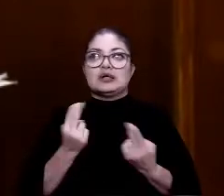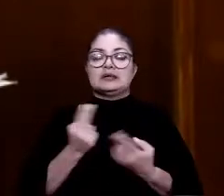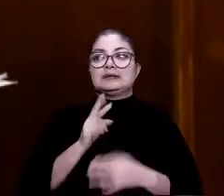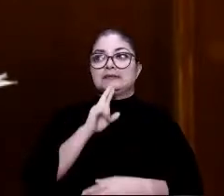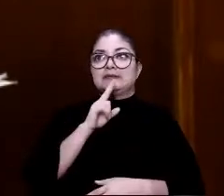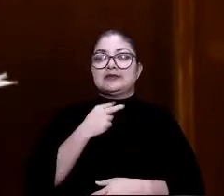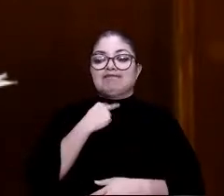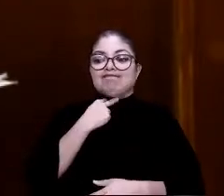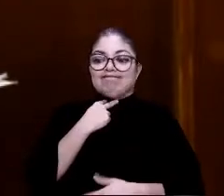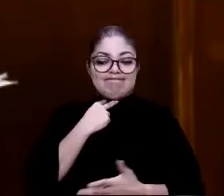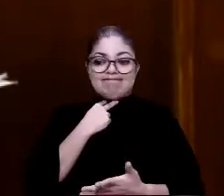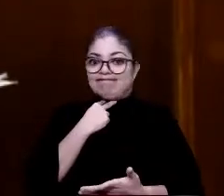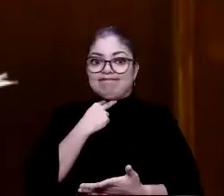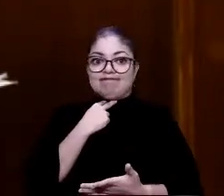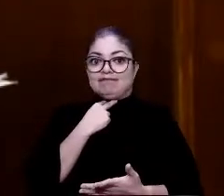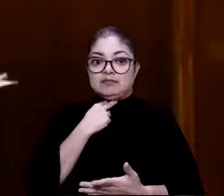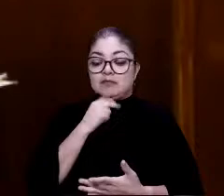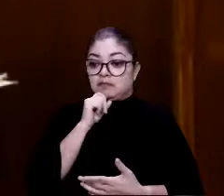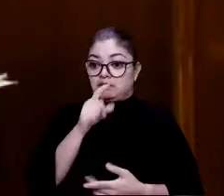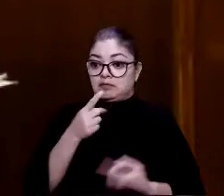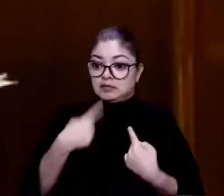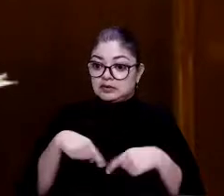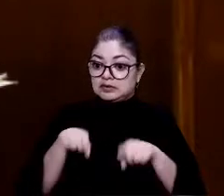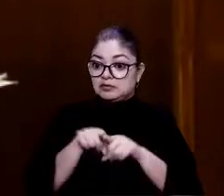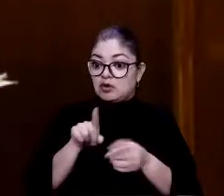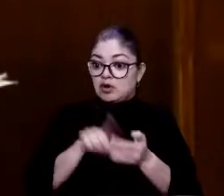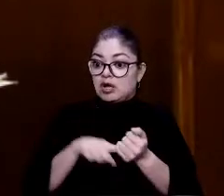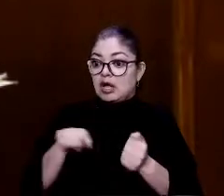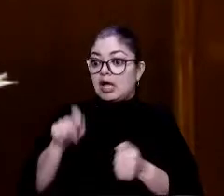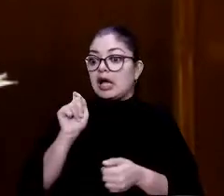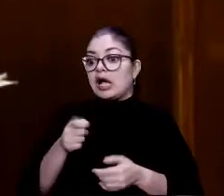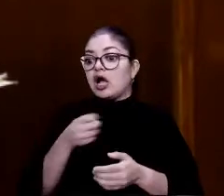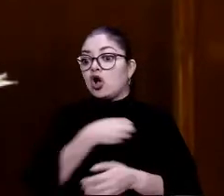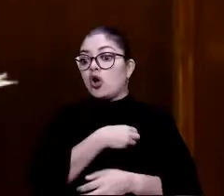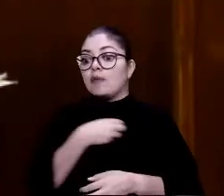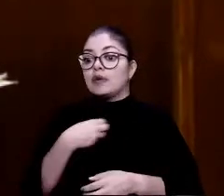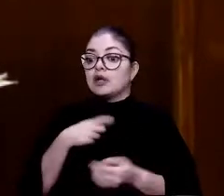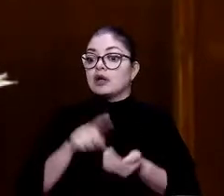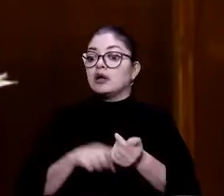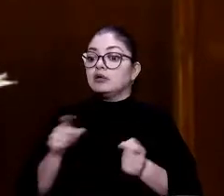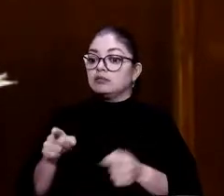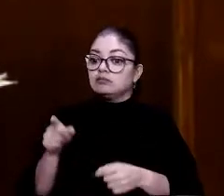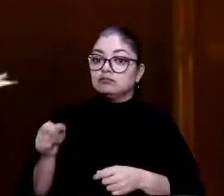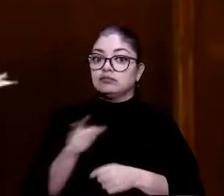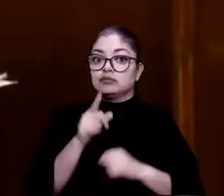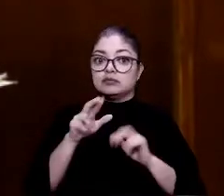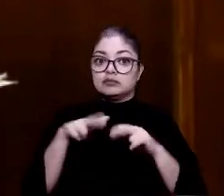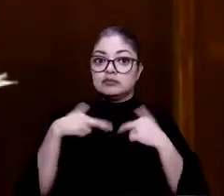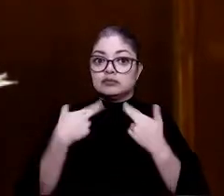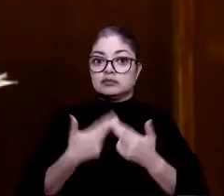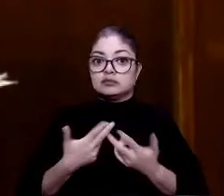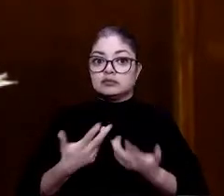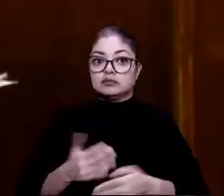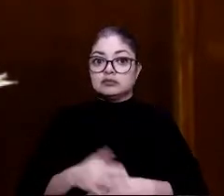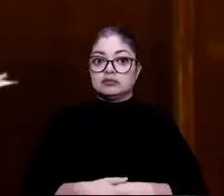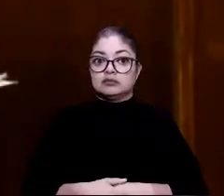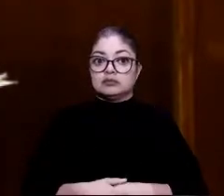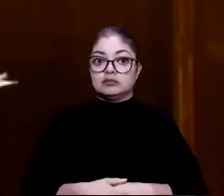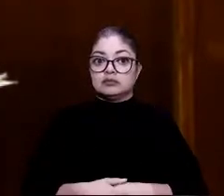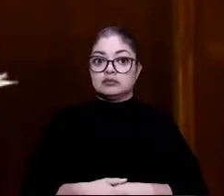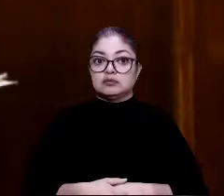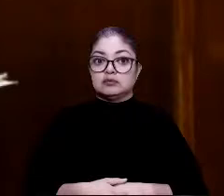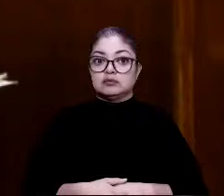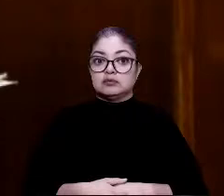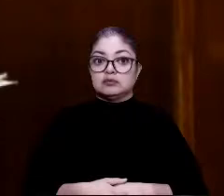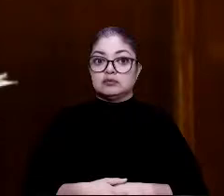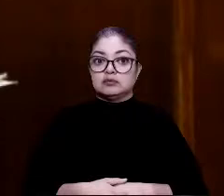voz. Respecto a la forma en que son obligadas a participar activamente, más en épocas electorales, en la estructura